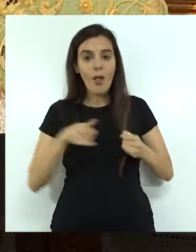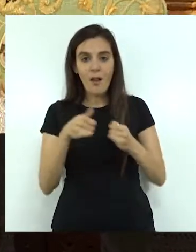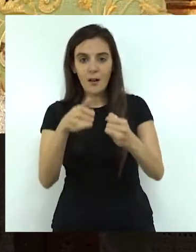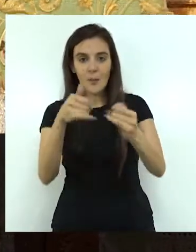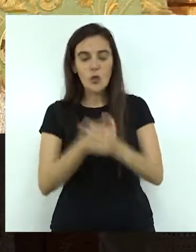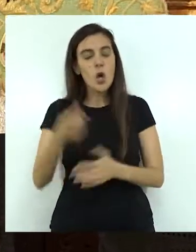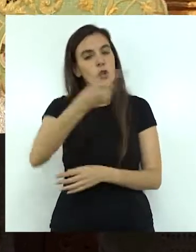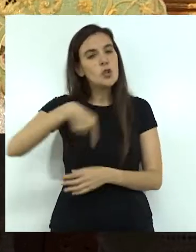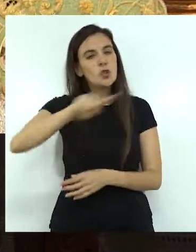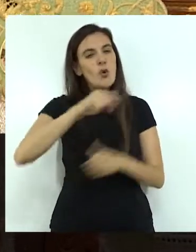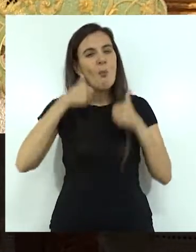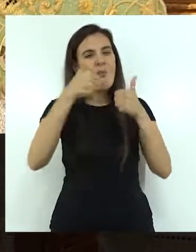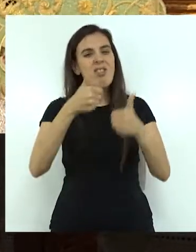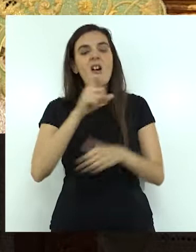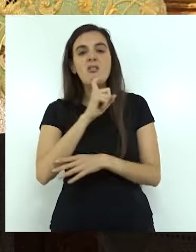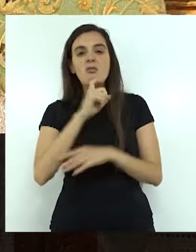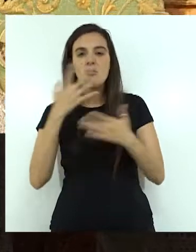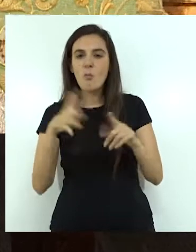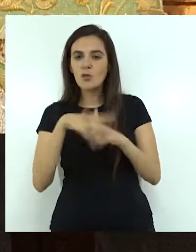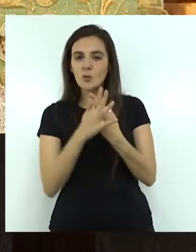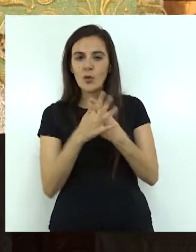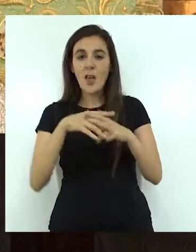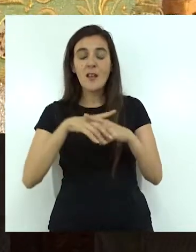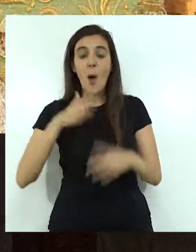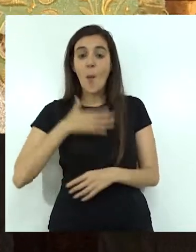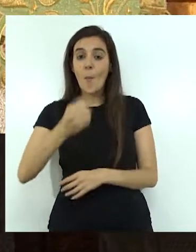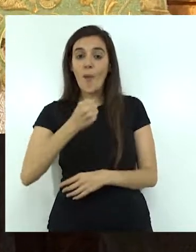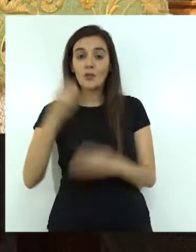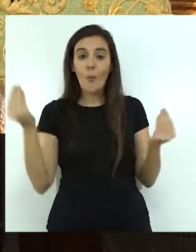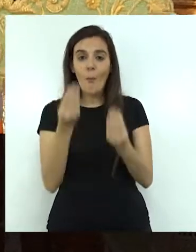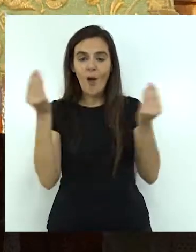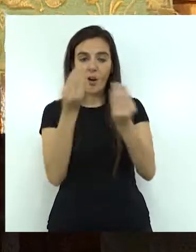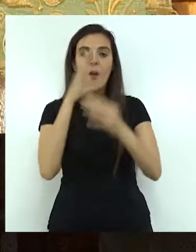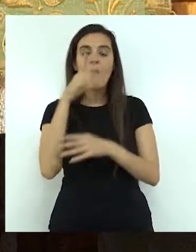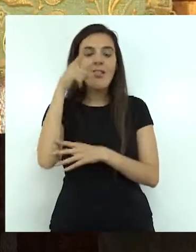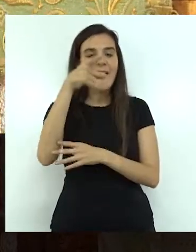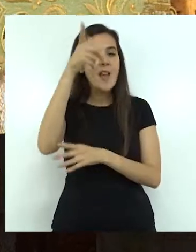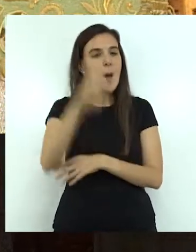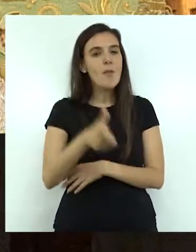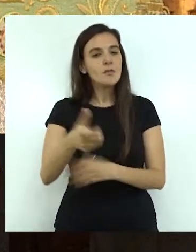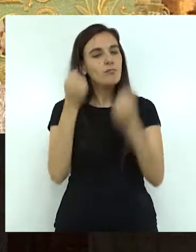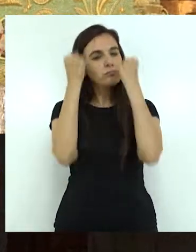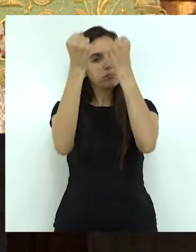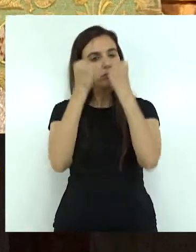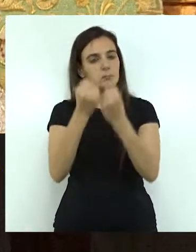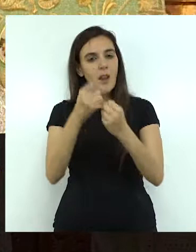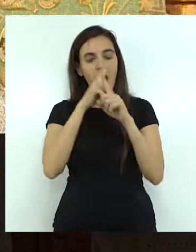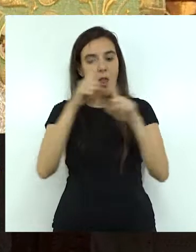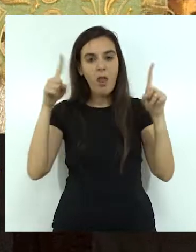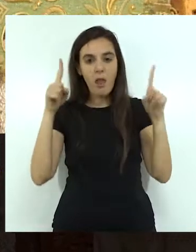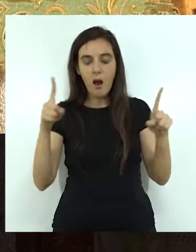de otra manera que a los pies de esta patronal porque ella es también la que nos protege durante el año y a la que también